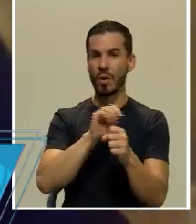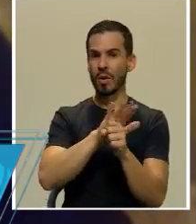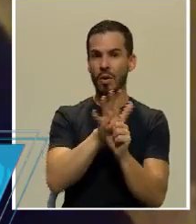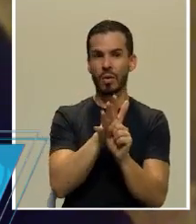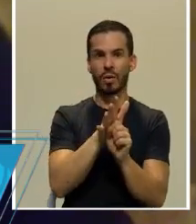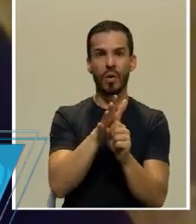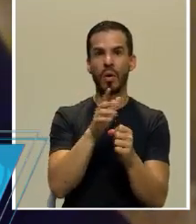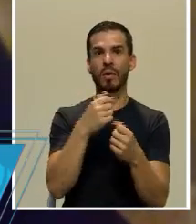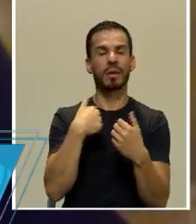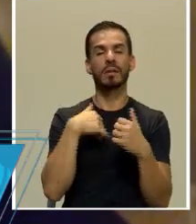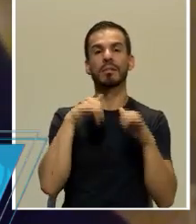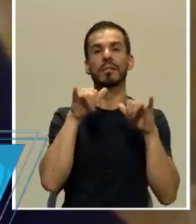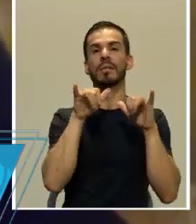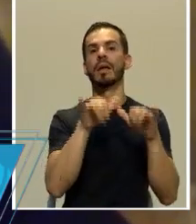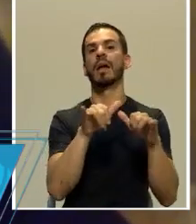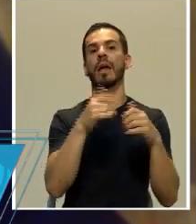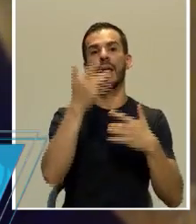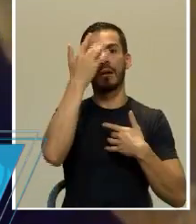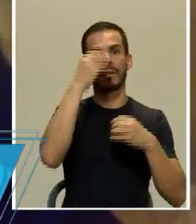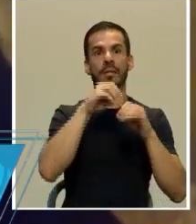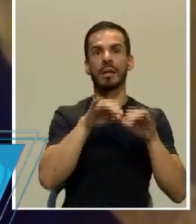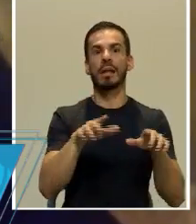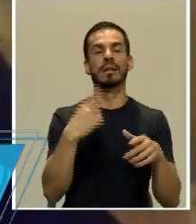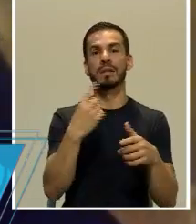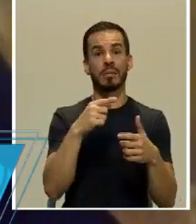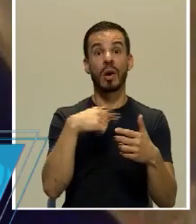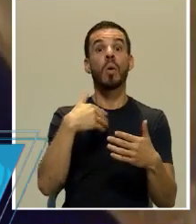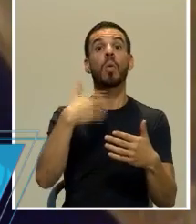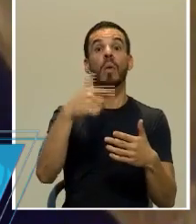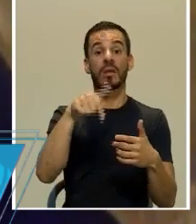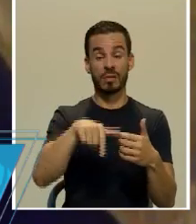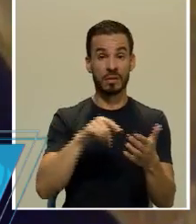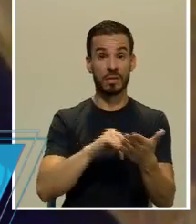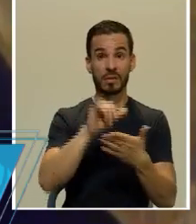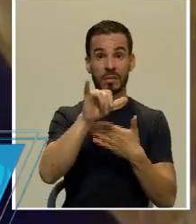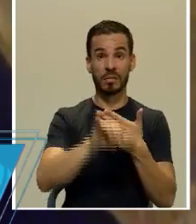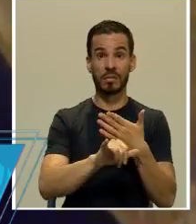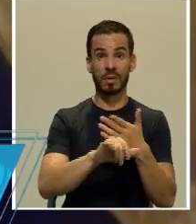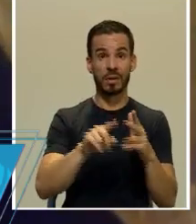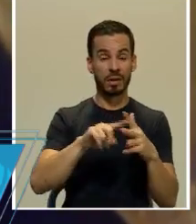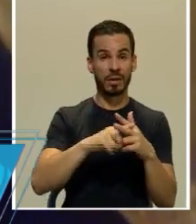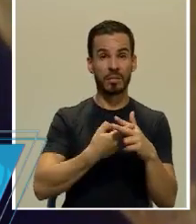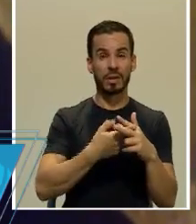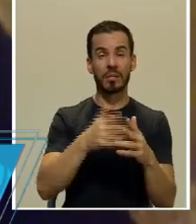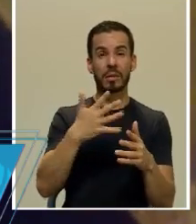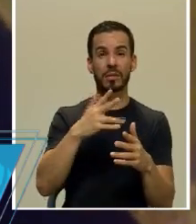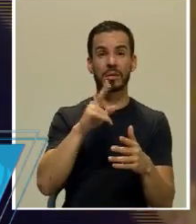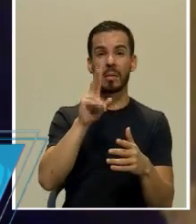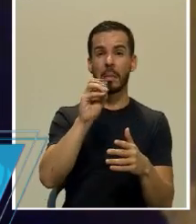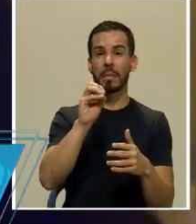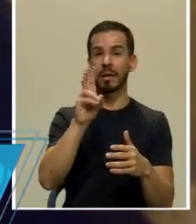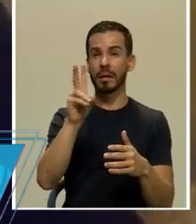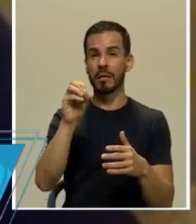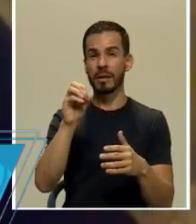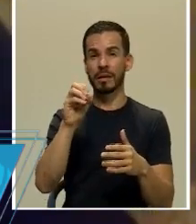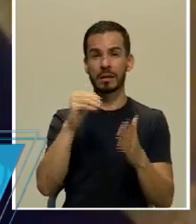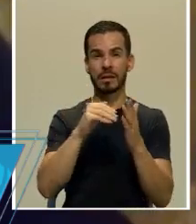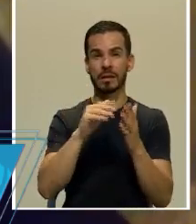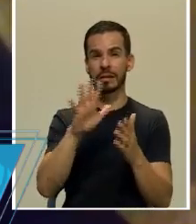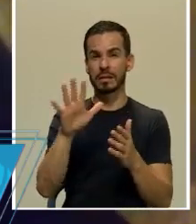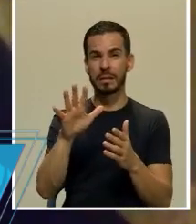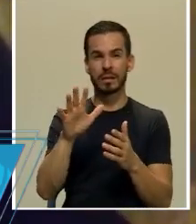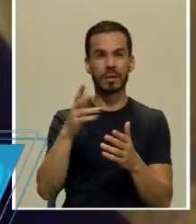no vamos a mantenernos eternamente en pandemia. Para cuando este proyecto arranque más o menos 2025,